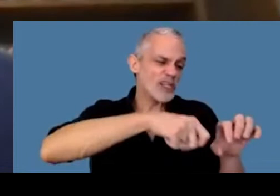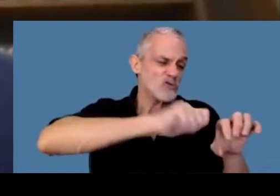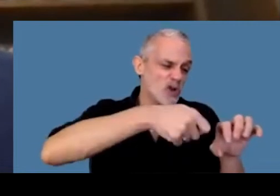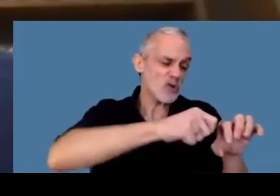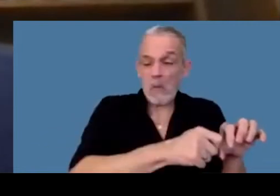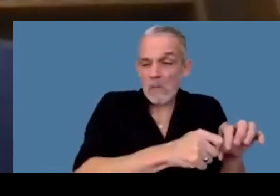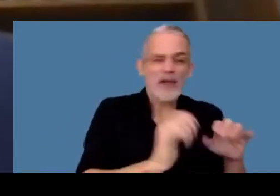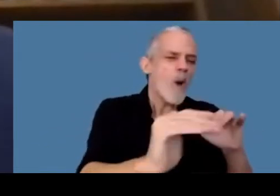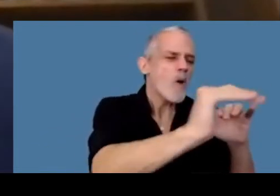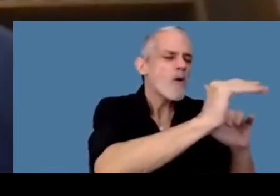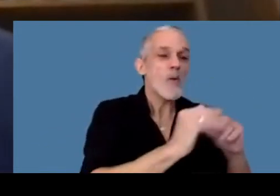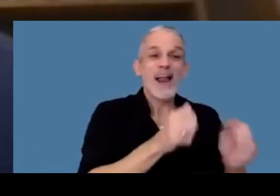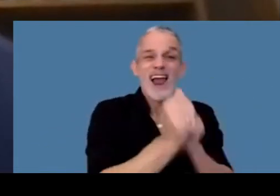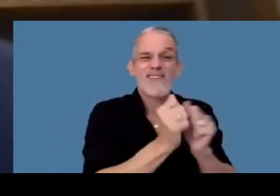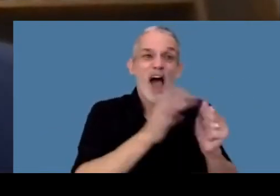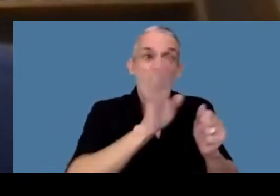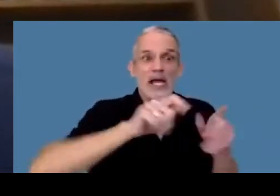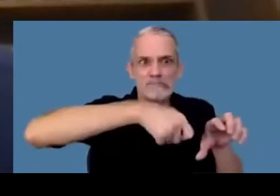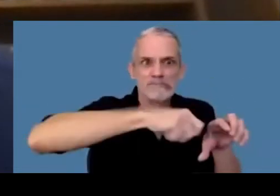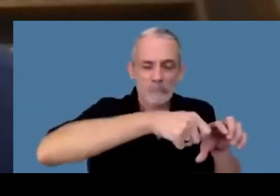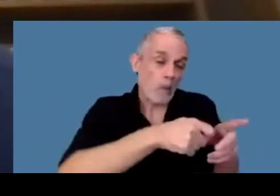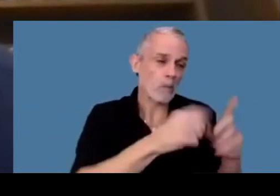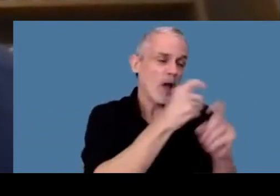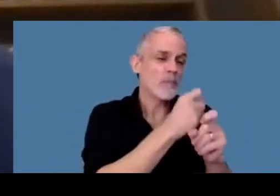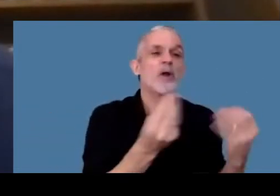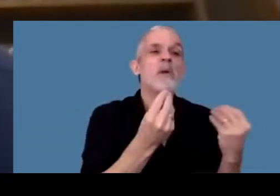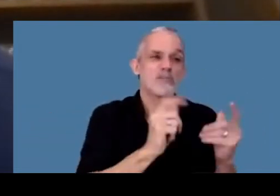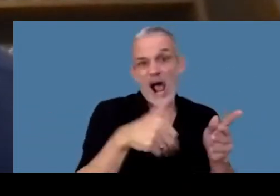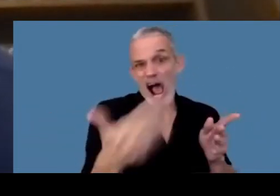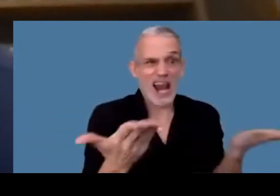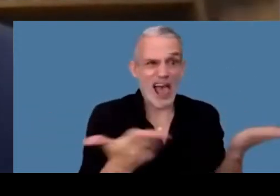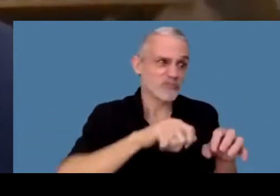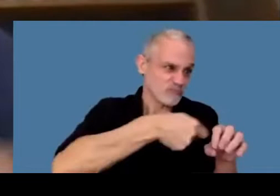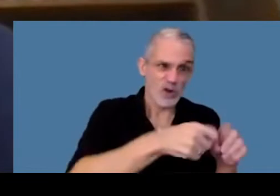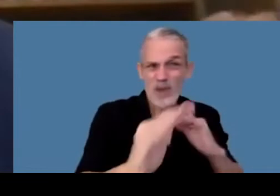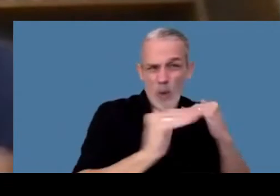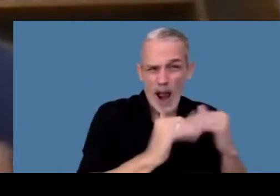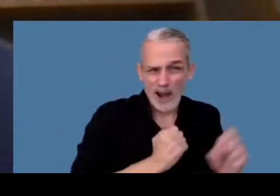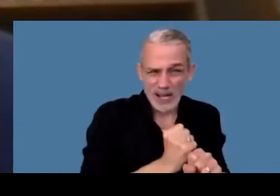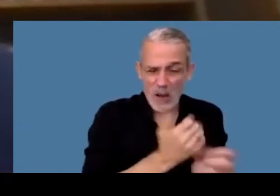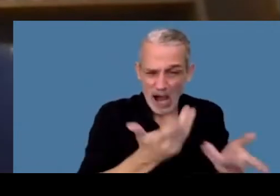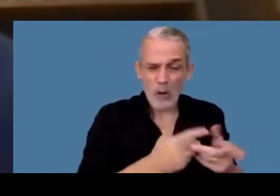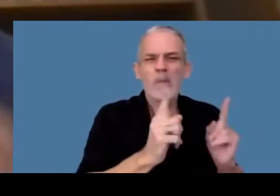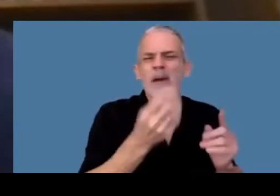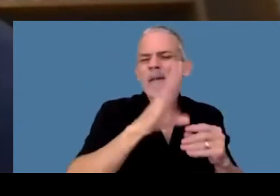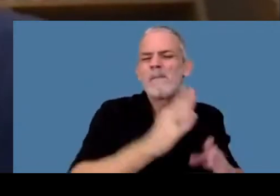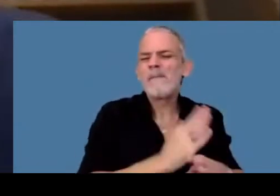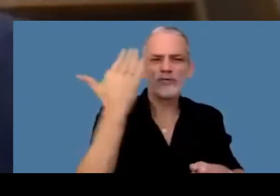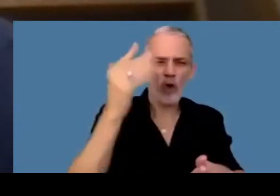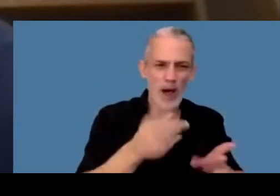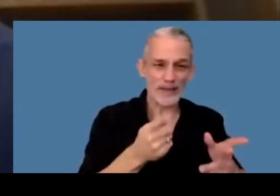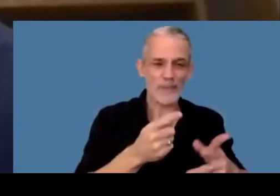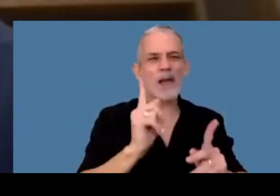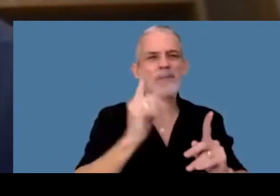ponemos tornillo y tengo un problema y voy a hablar con el que está al lado mío poniendo tornillo igual que yo. ¿No? El ejemplo de Chaplin con ajustando ahí.